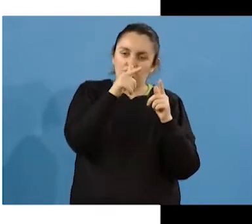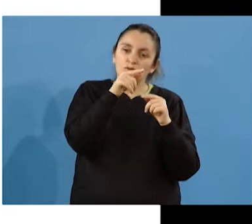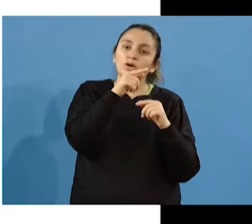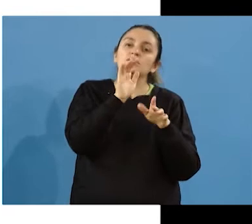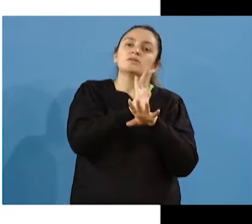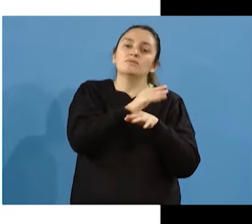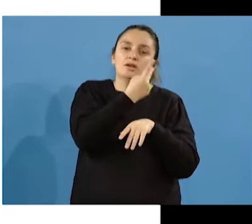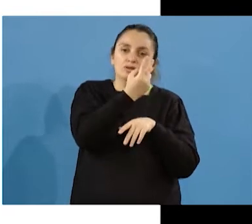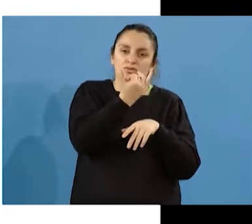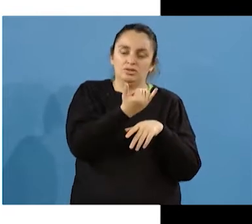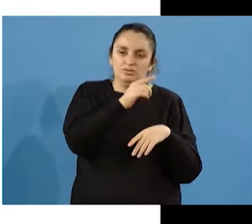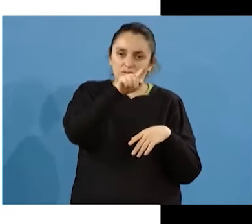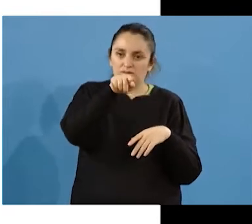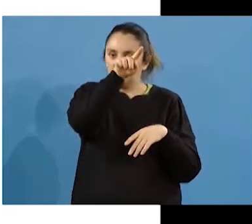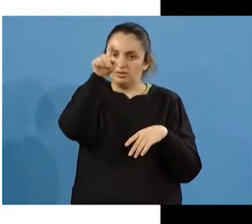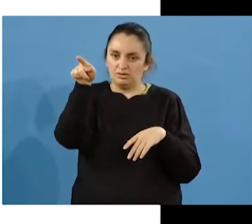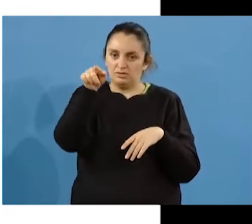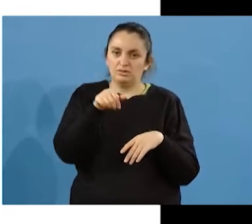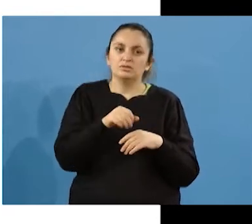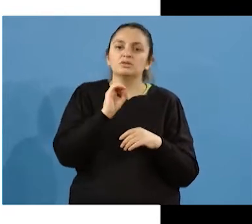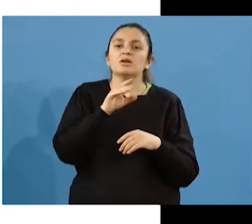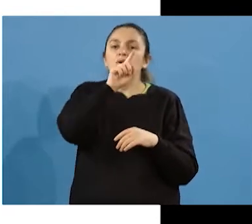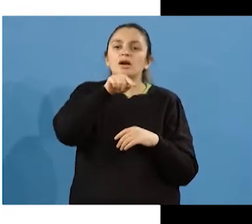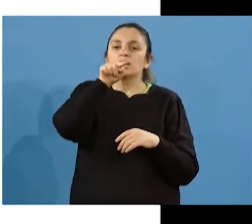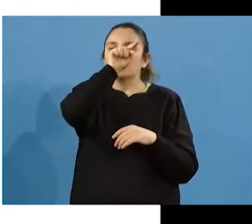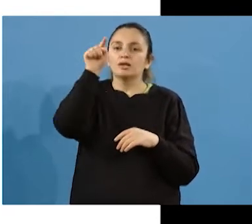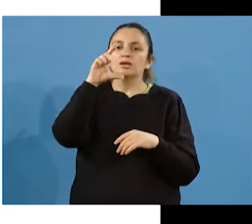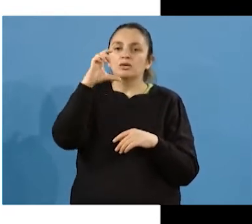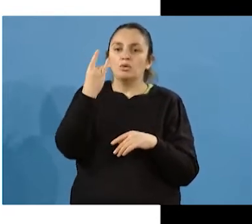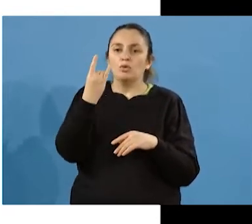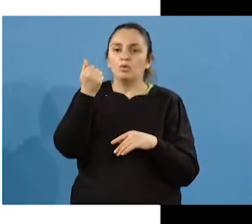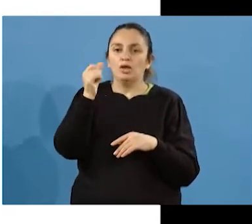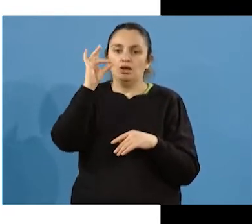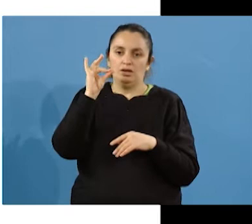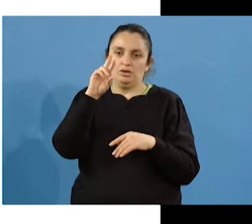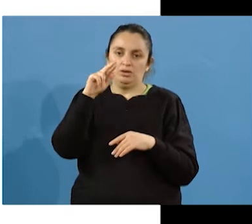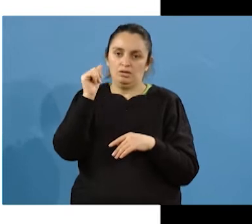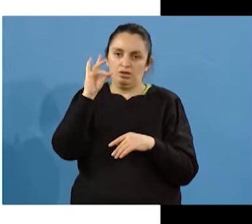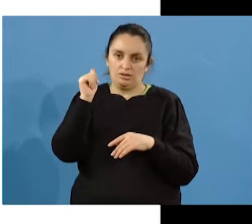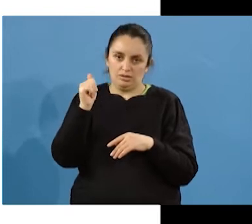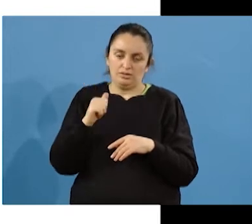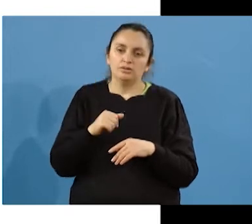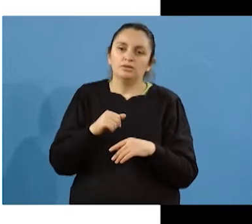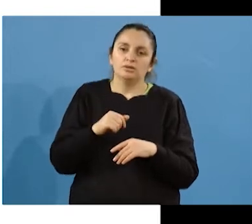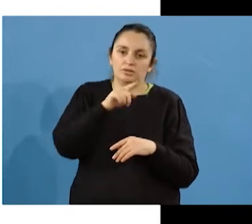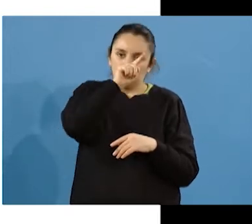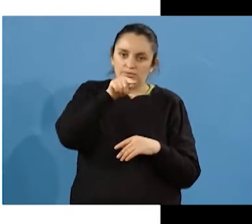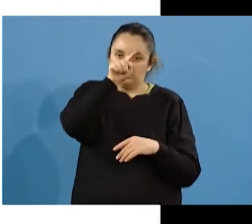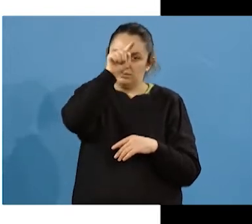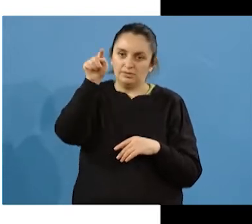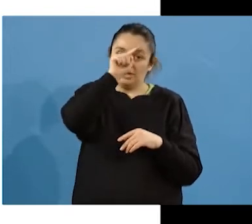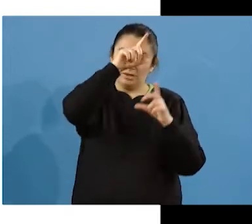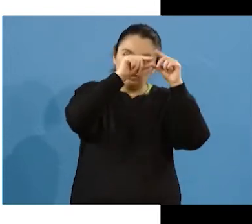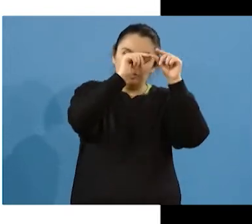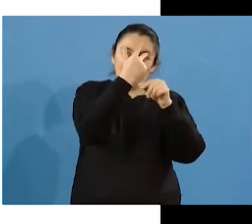entonces a esa raíz la llamamos raíz cuadrada si tengo un 3 en la parte del índice